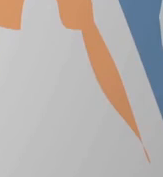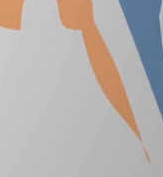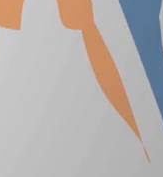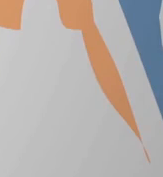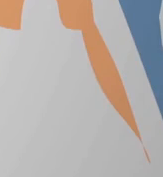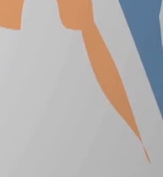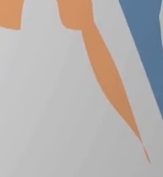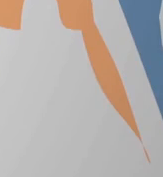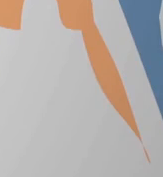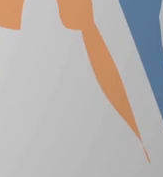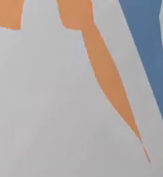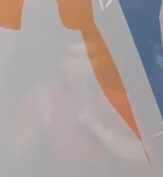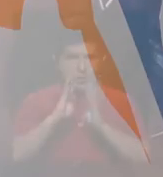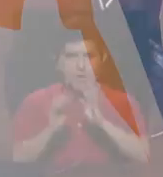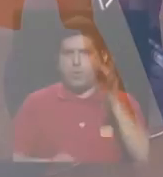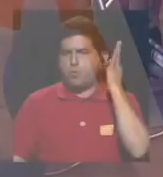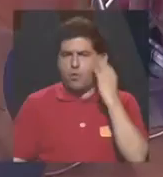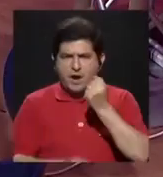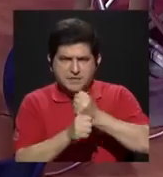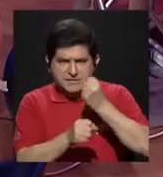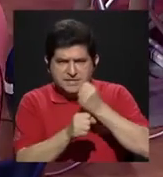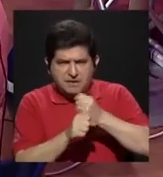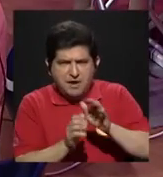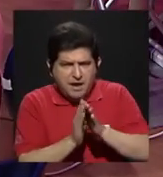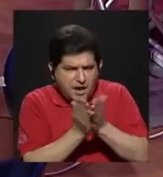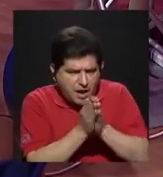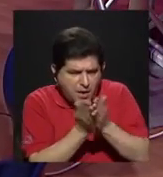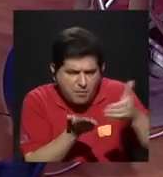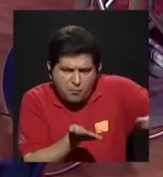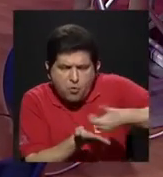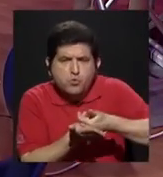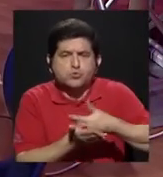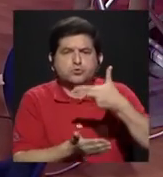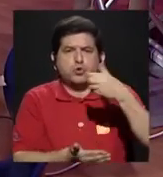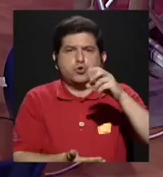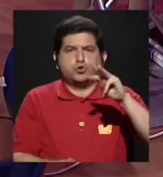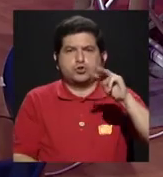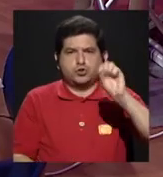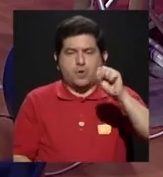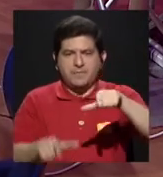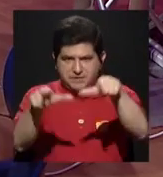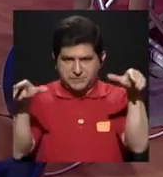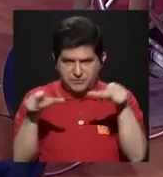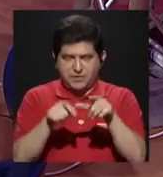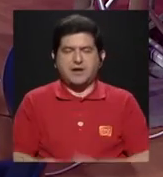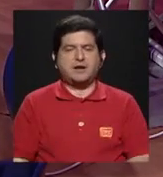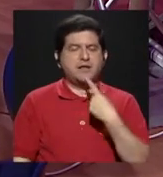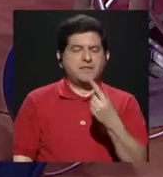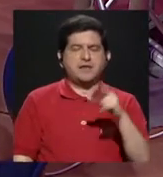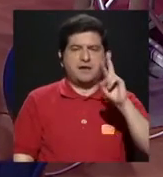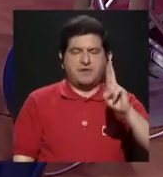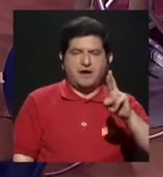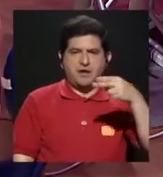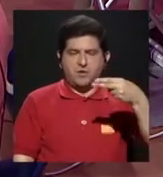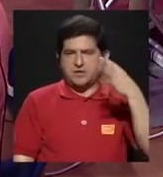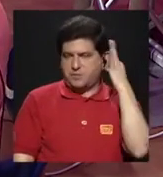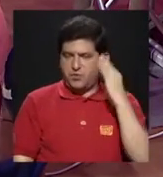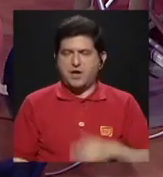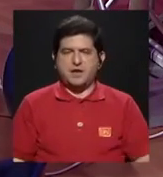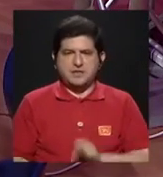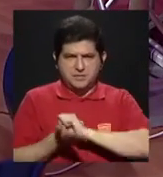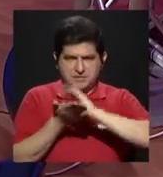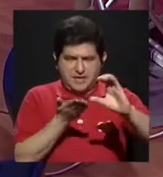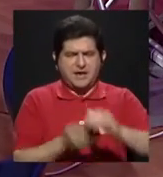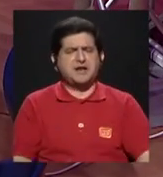Aquí seguimos conversando con las mujeres molusqueras de Chomes. Nos dice Raquel Huertas de San Carlos, felicidades por